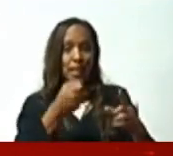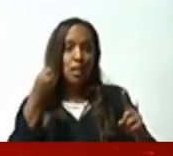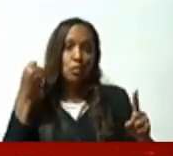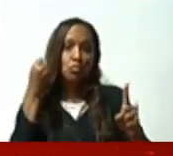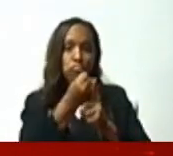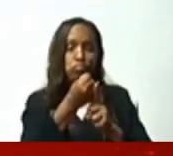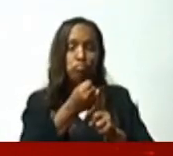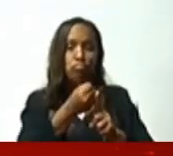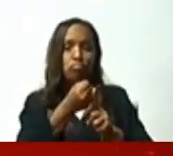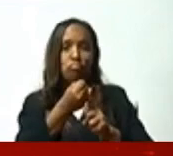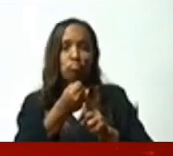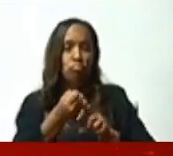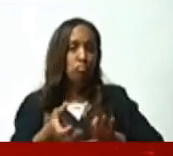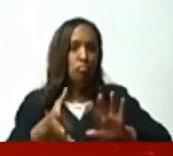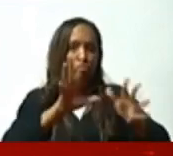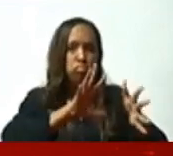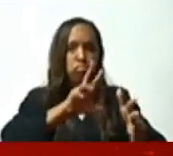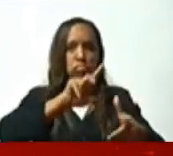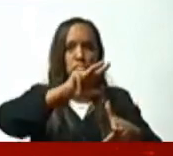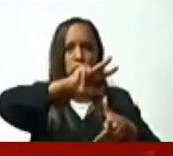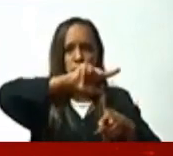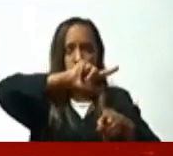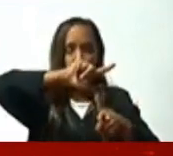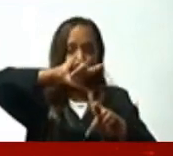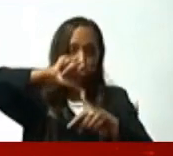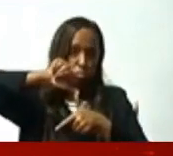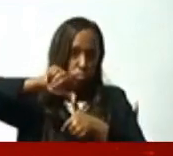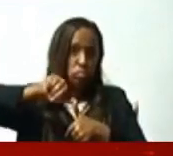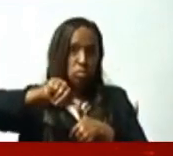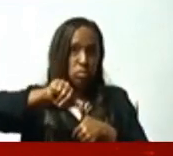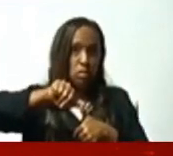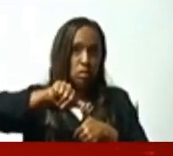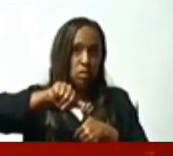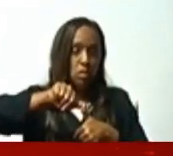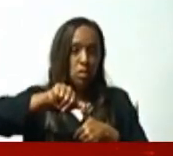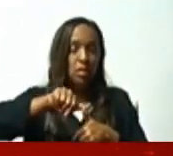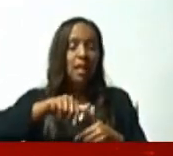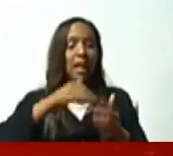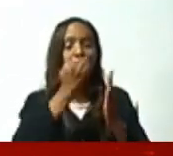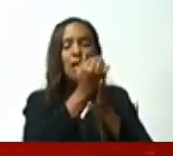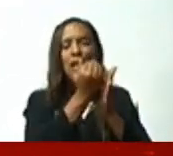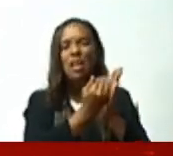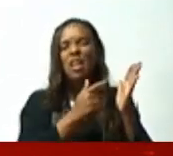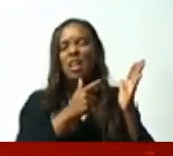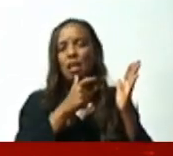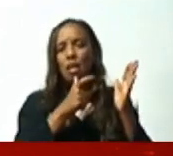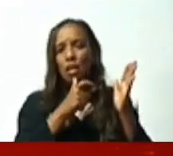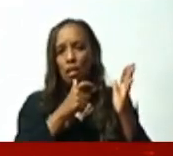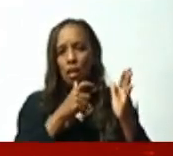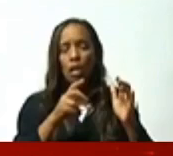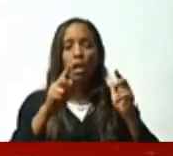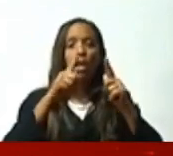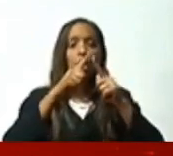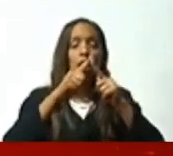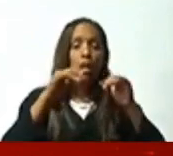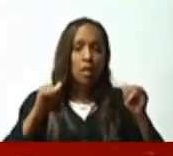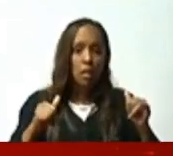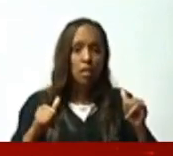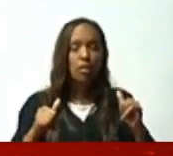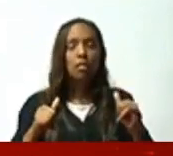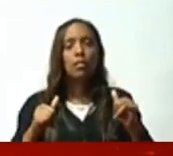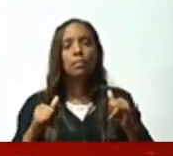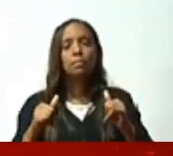Fiona, tenía como base la Altagracia, la Romana, el Ceibo, Samaná, Atomayor, María Trinidad